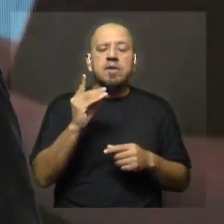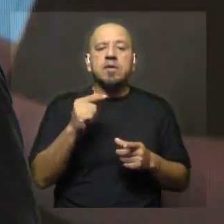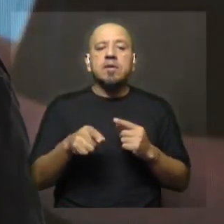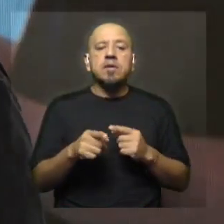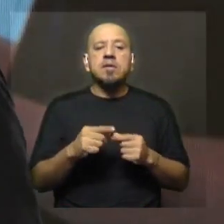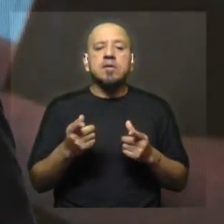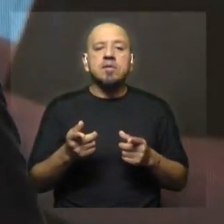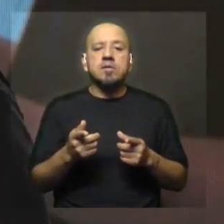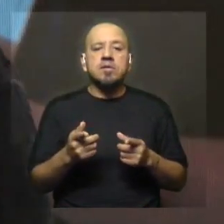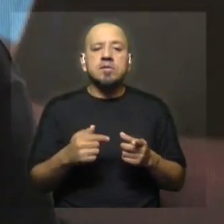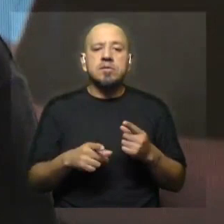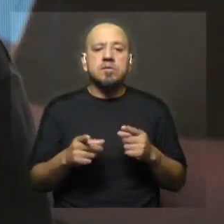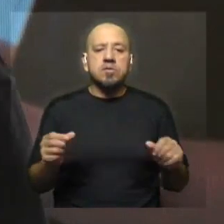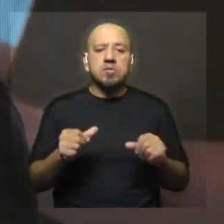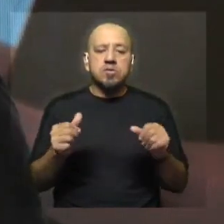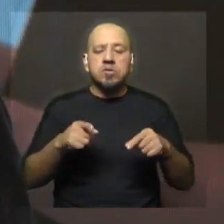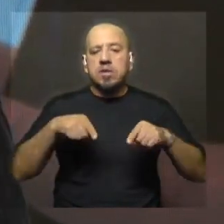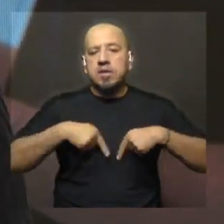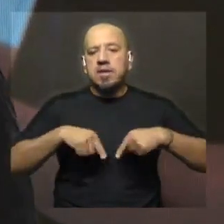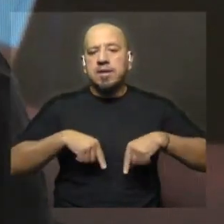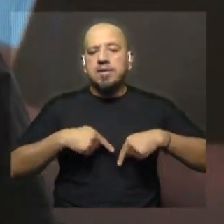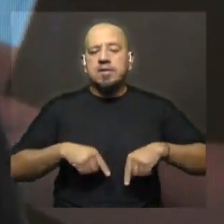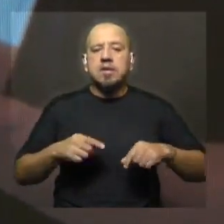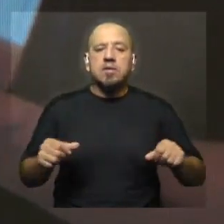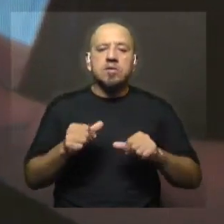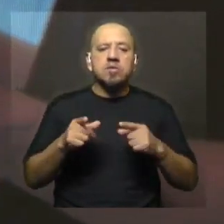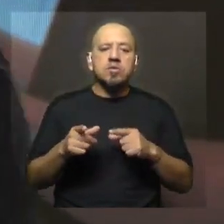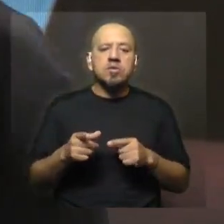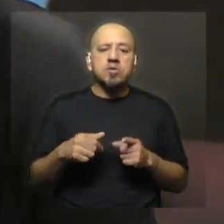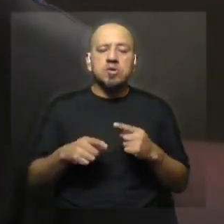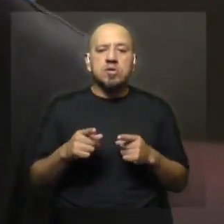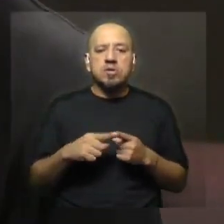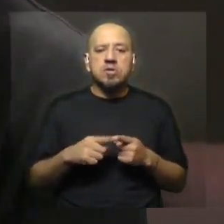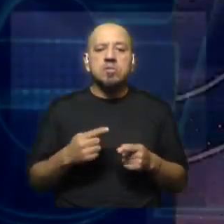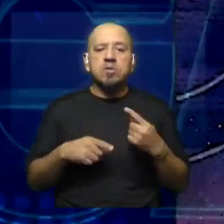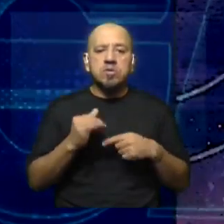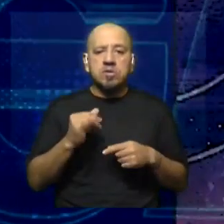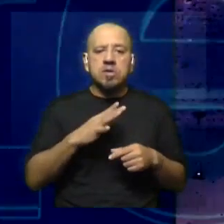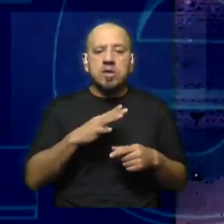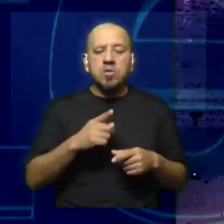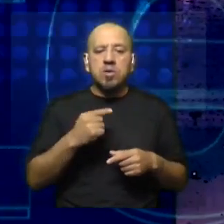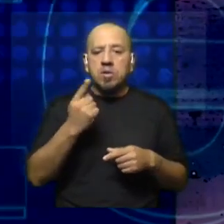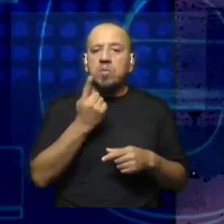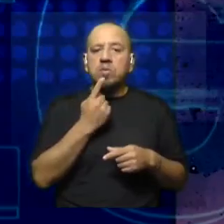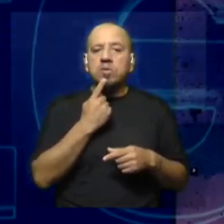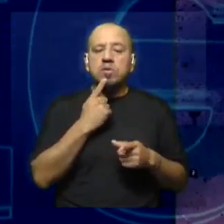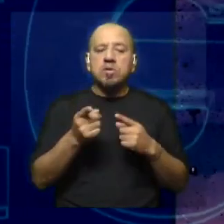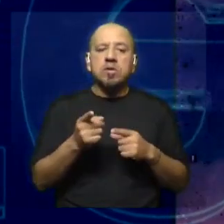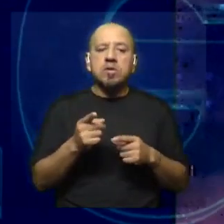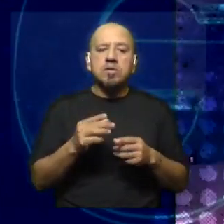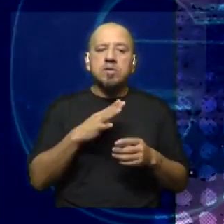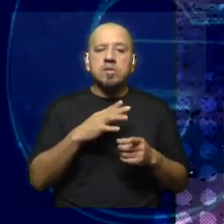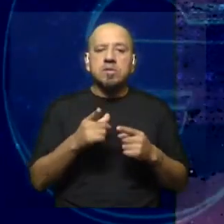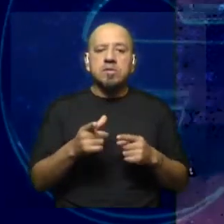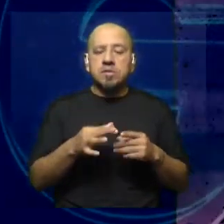la base es lo que generó la Intendencia en su funcionamiento diario, pero sí hay una política de donación que está colgada en el sitio web, donde